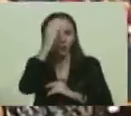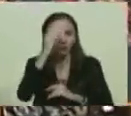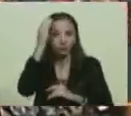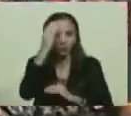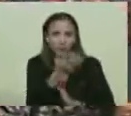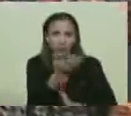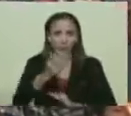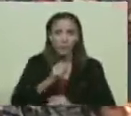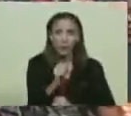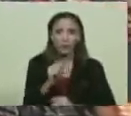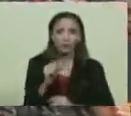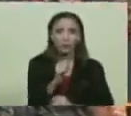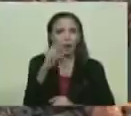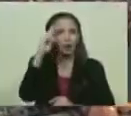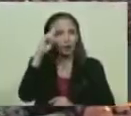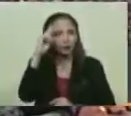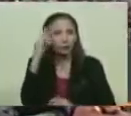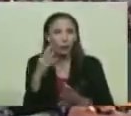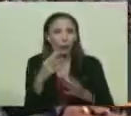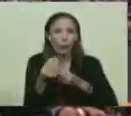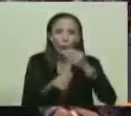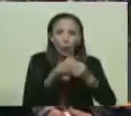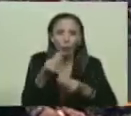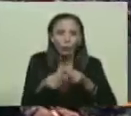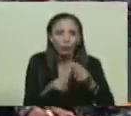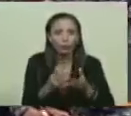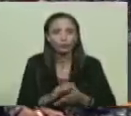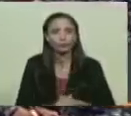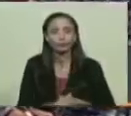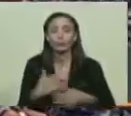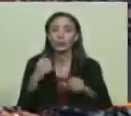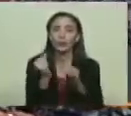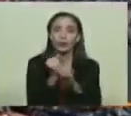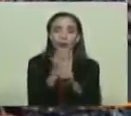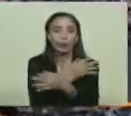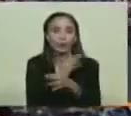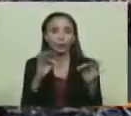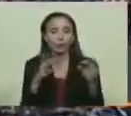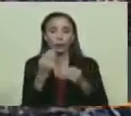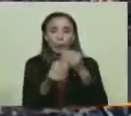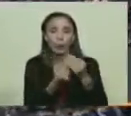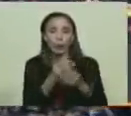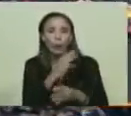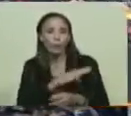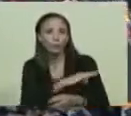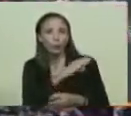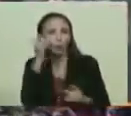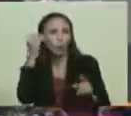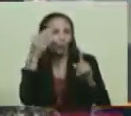de su razón de ser, con una alta eficacia en el cumplimiento de su misión